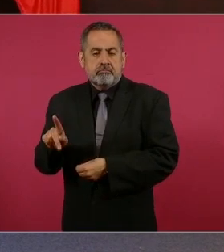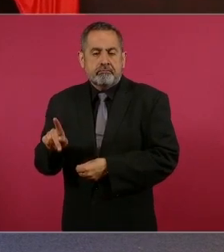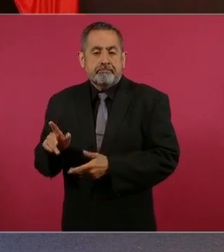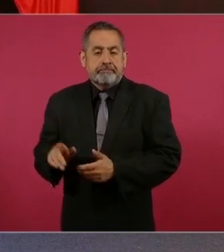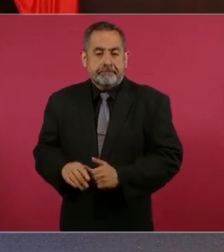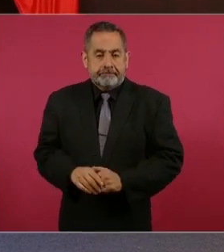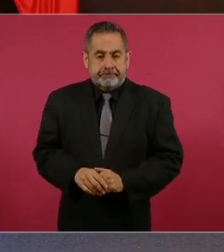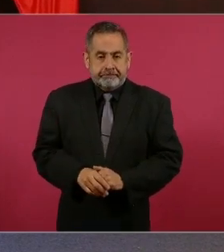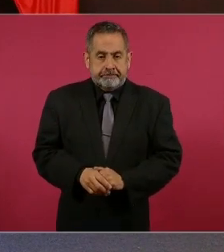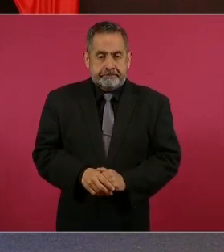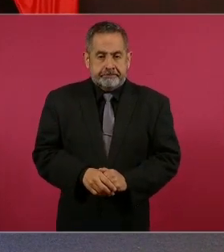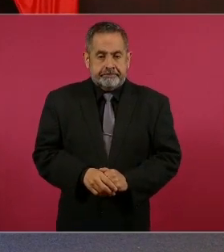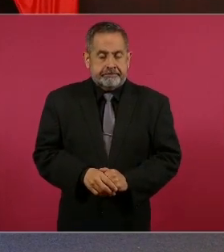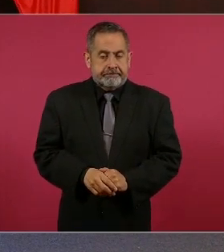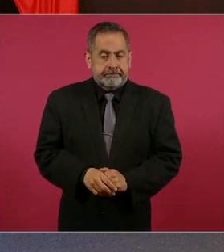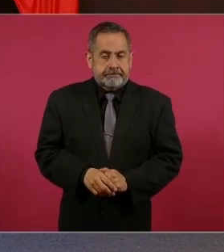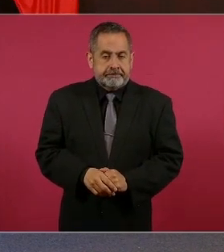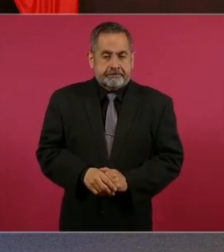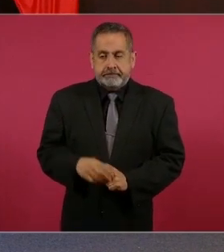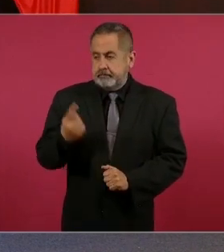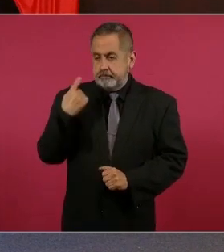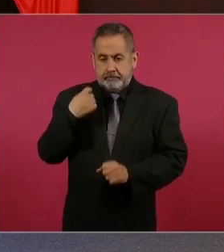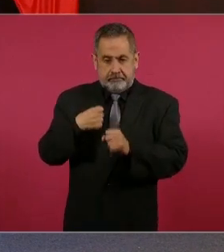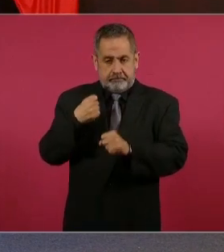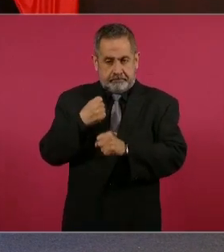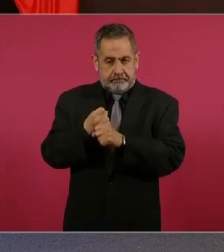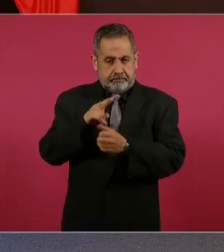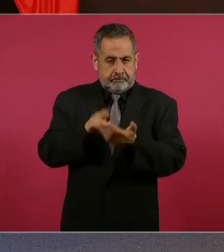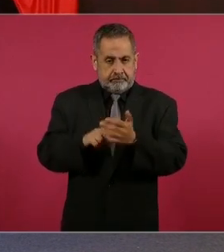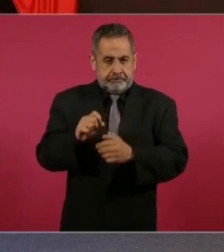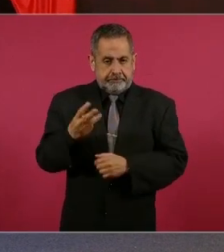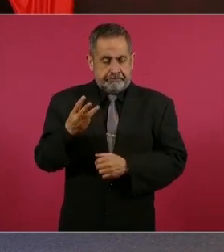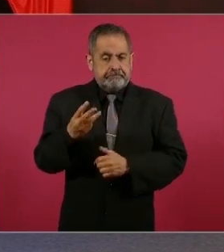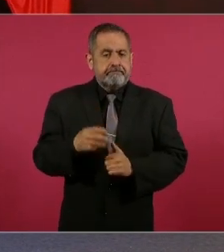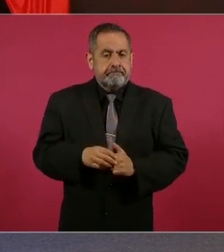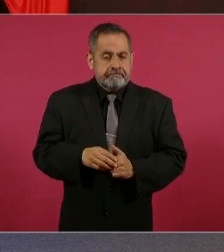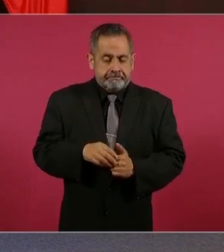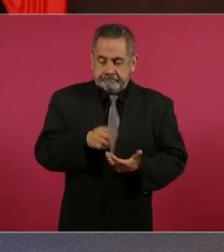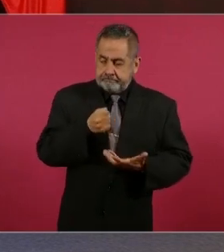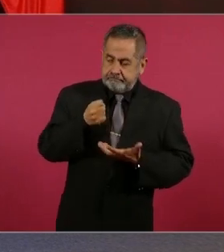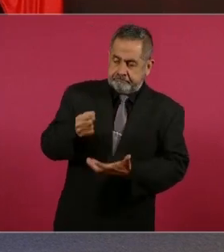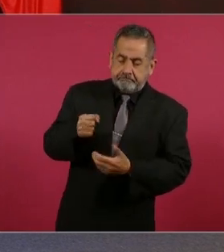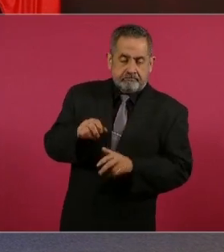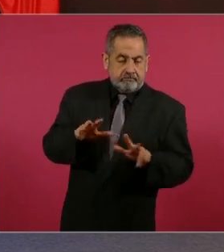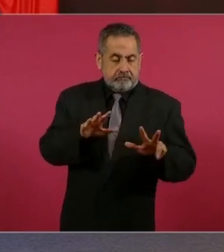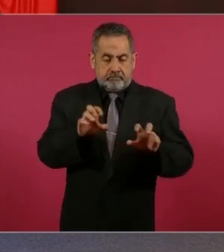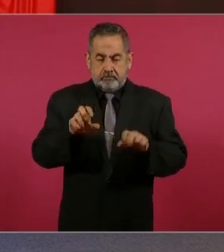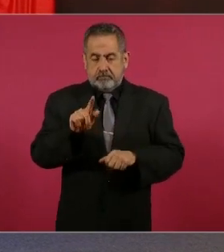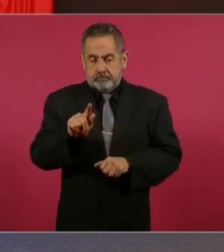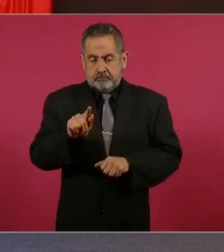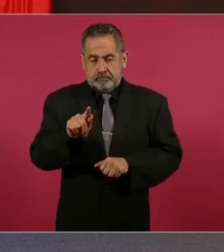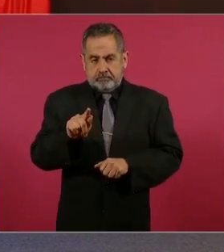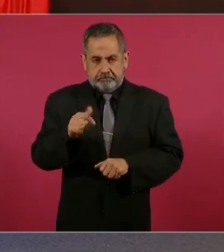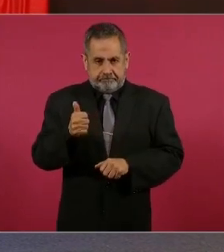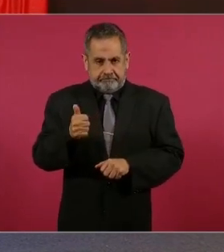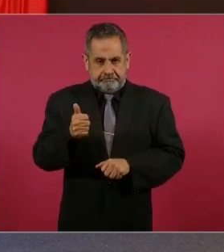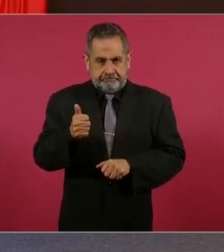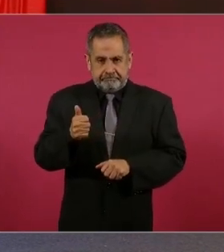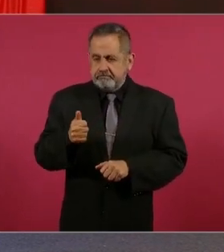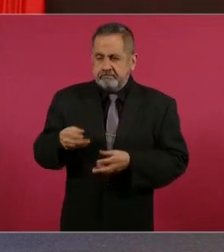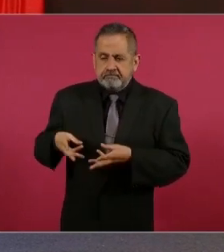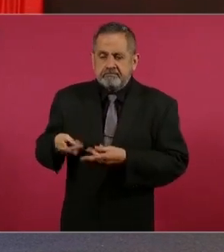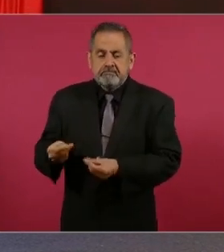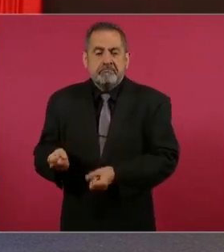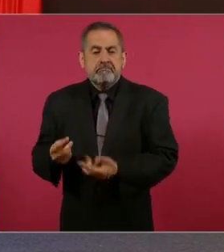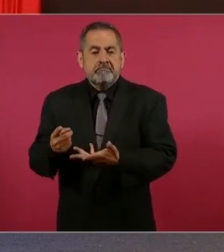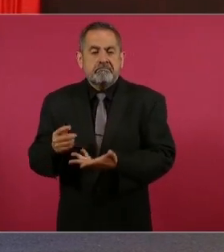491. Y el año pasado nos autorizaron 876 y